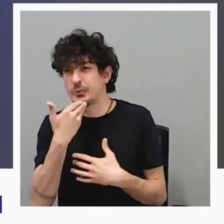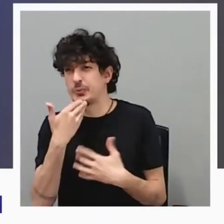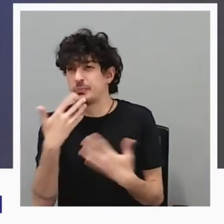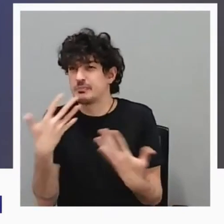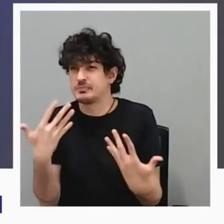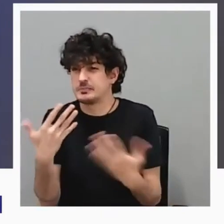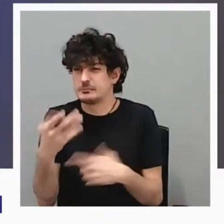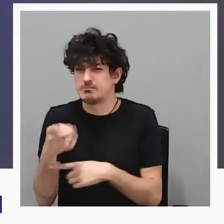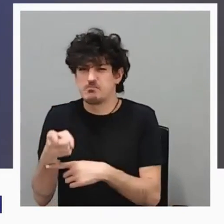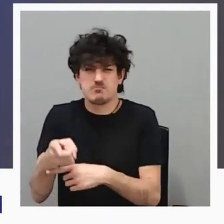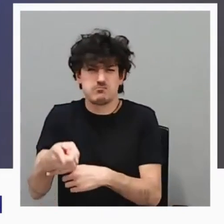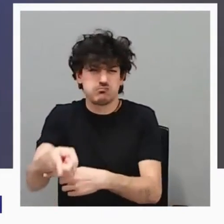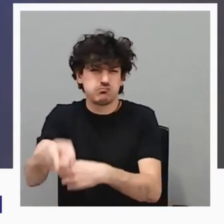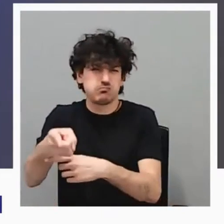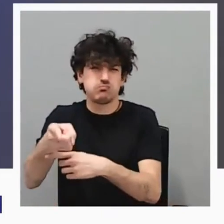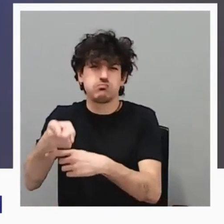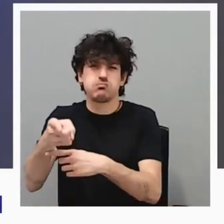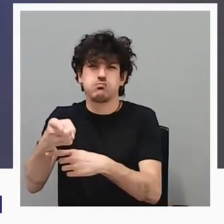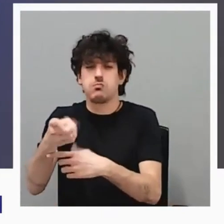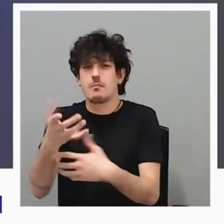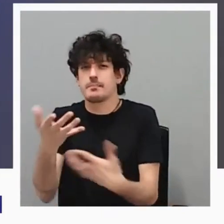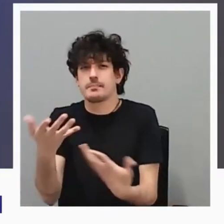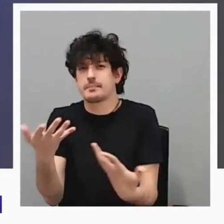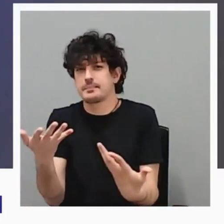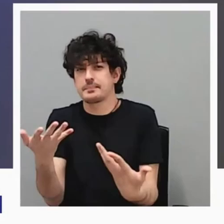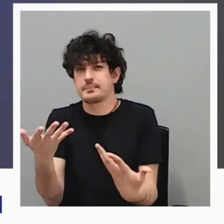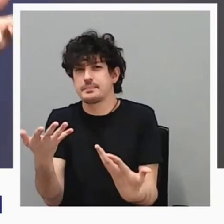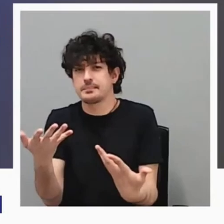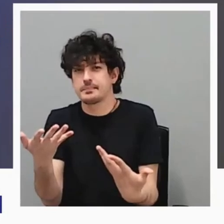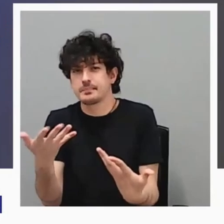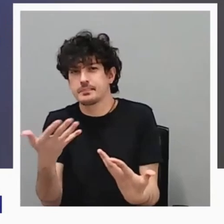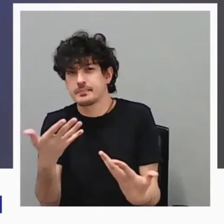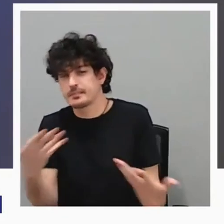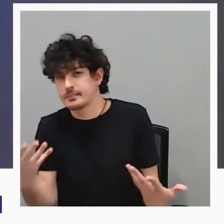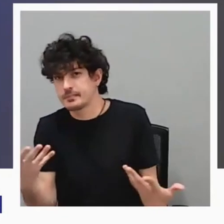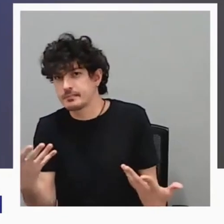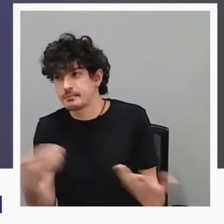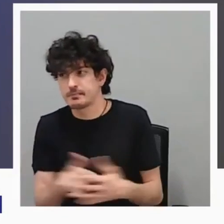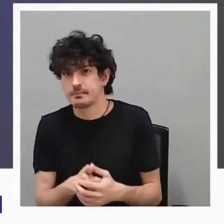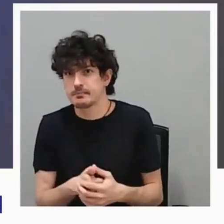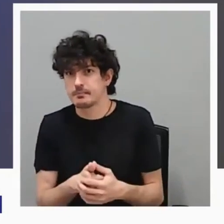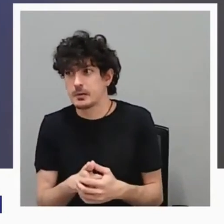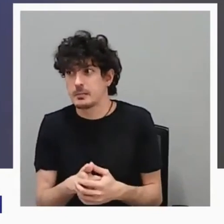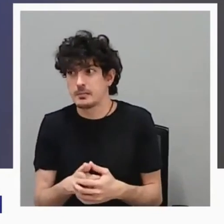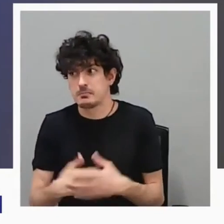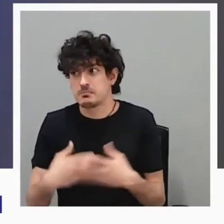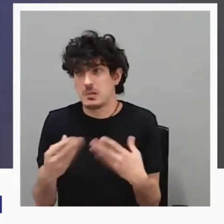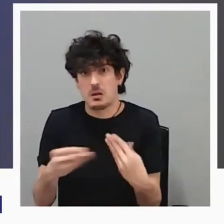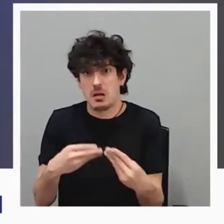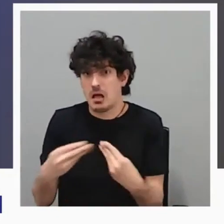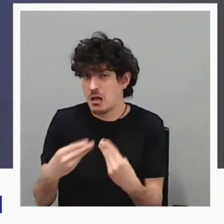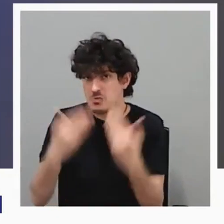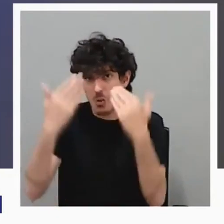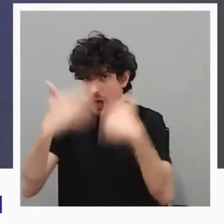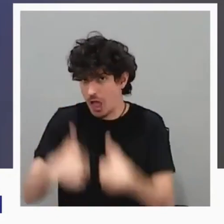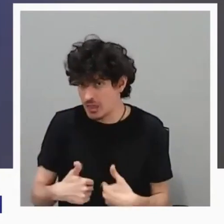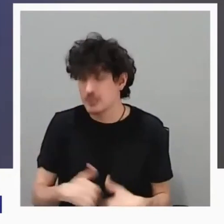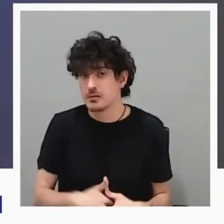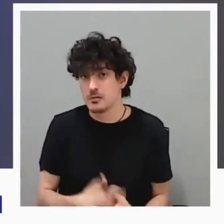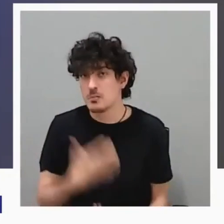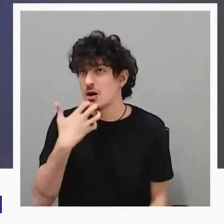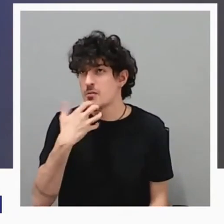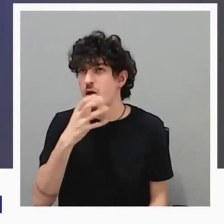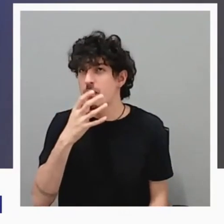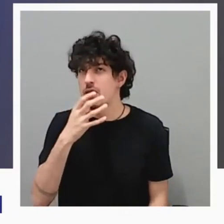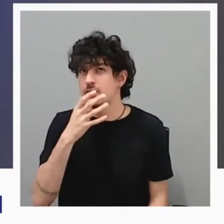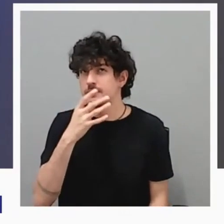absolutamente, poco soslayables, ¿no? Mira, pongo un ejemplo. Ahora sí me voy a la India. En